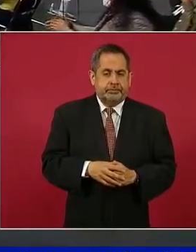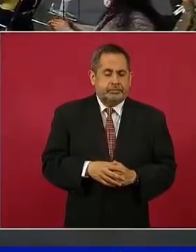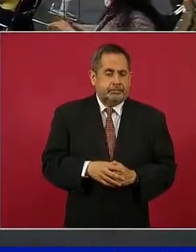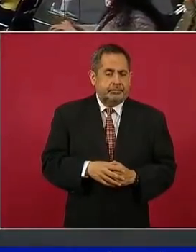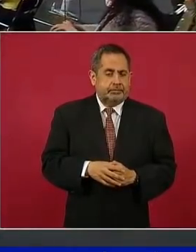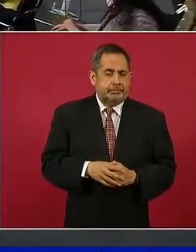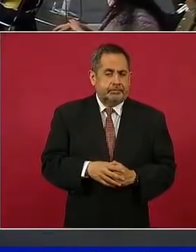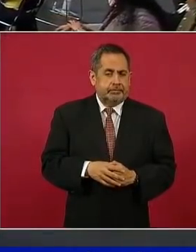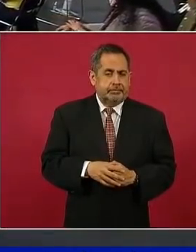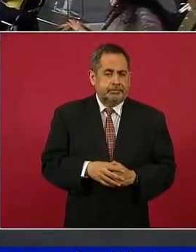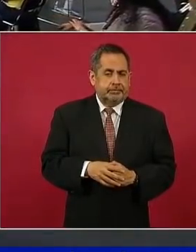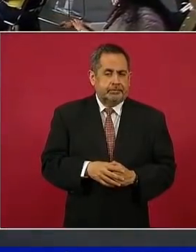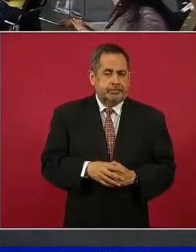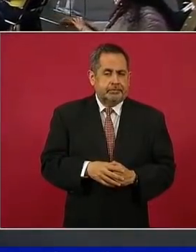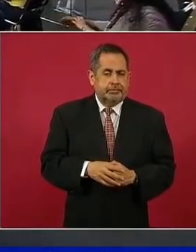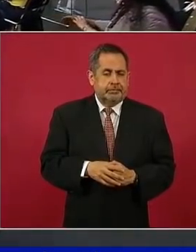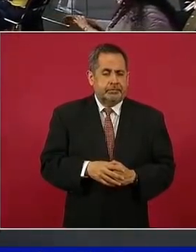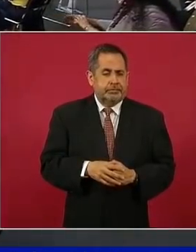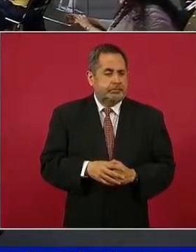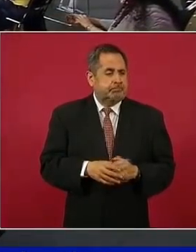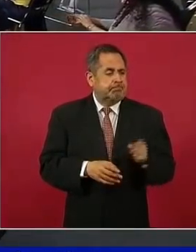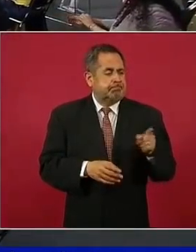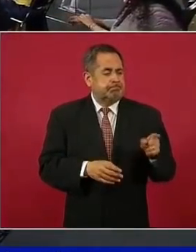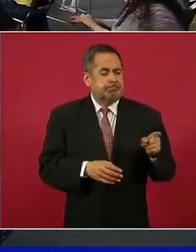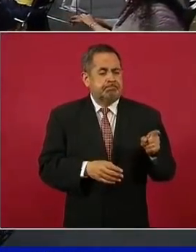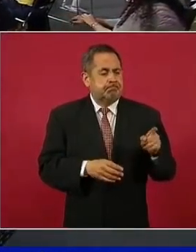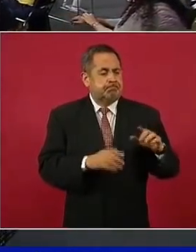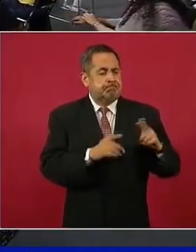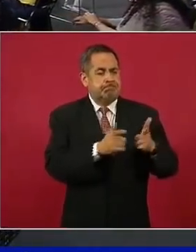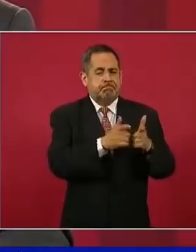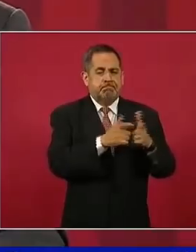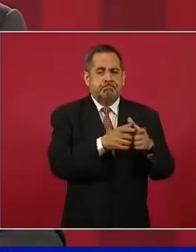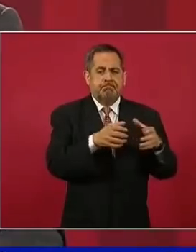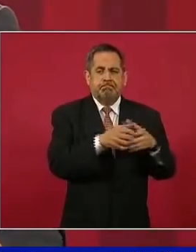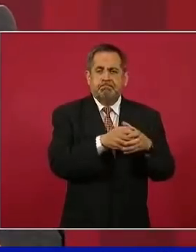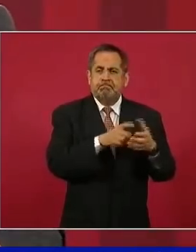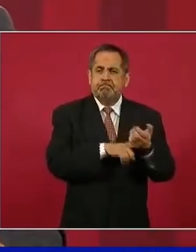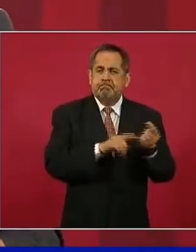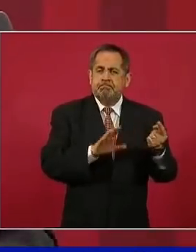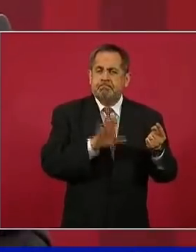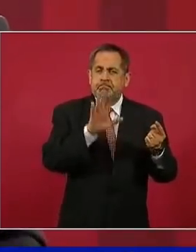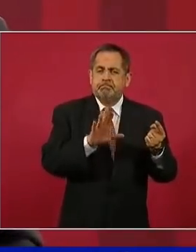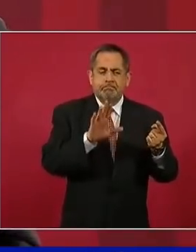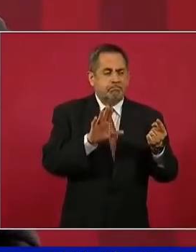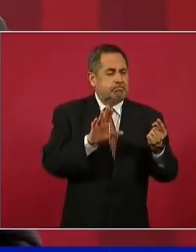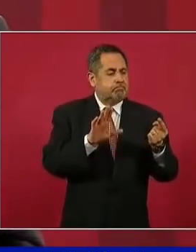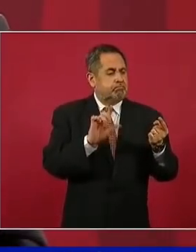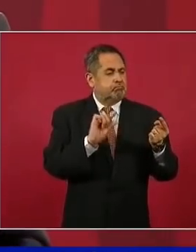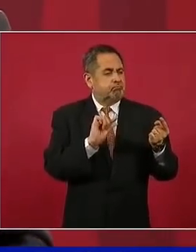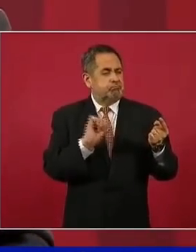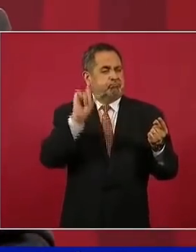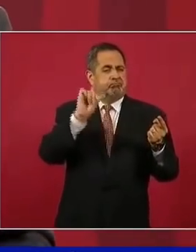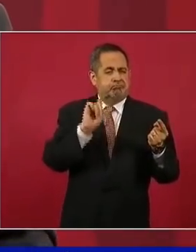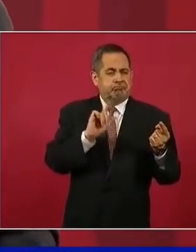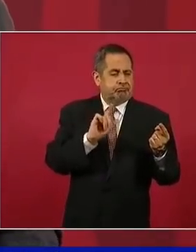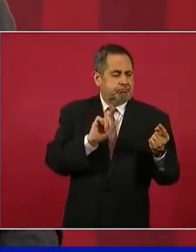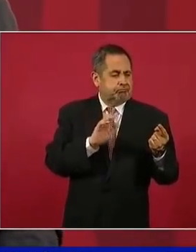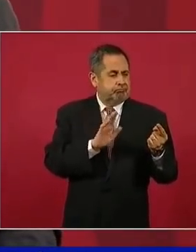Una especie de casta